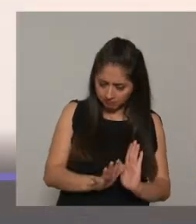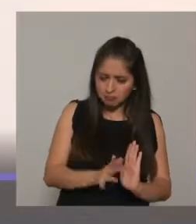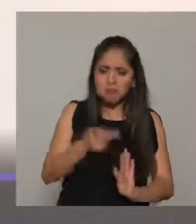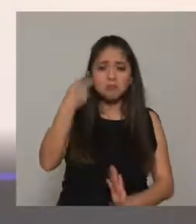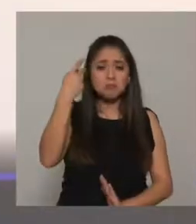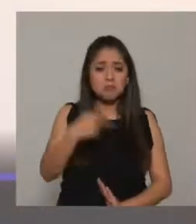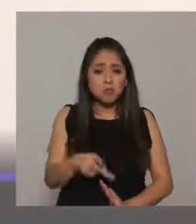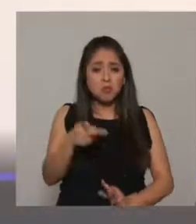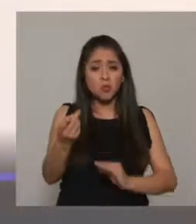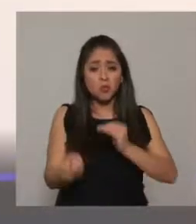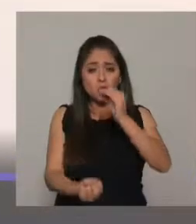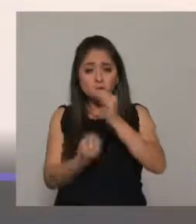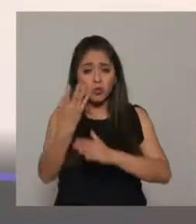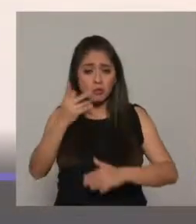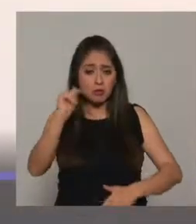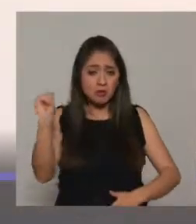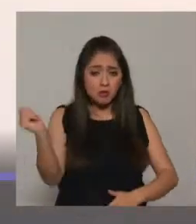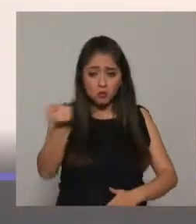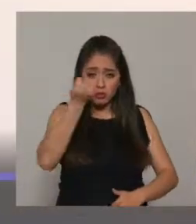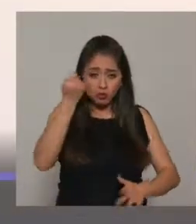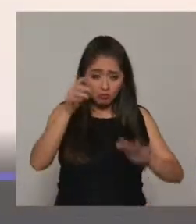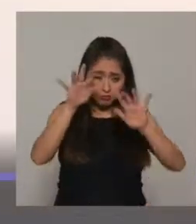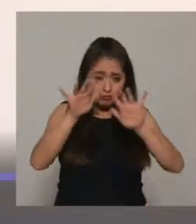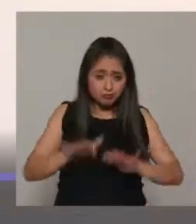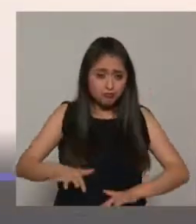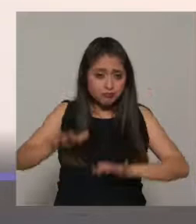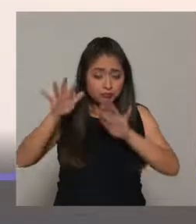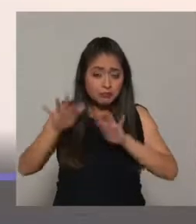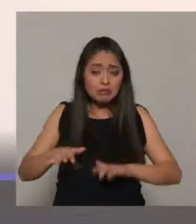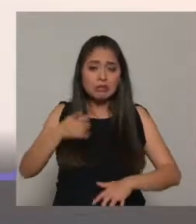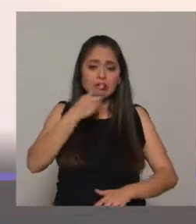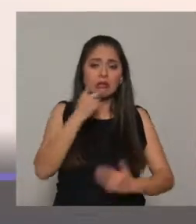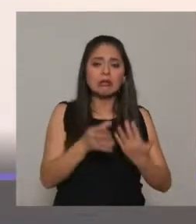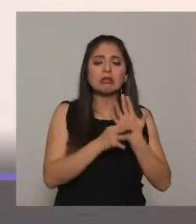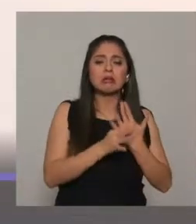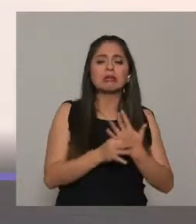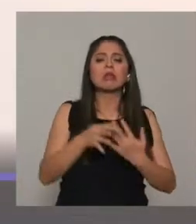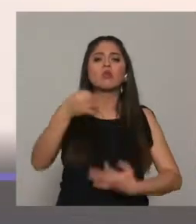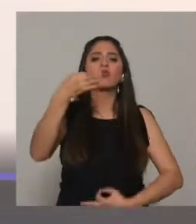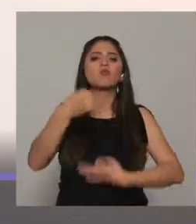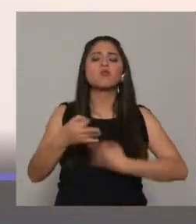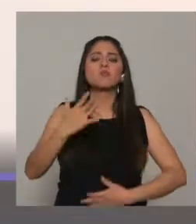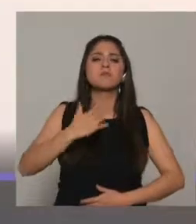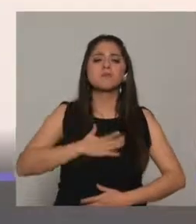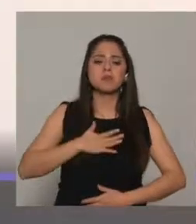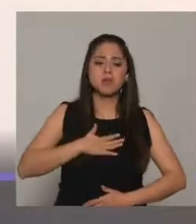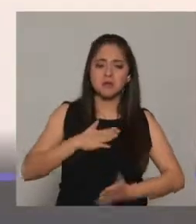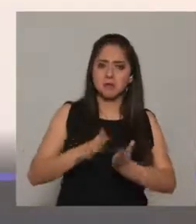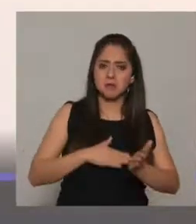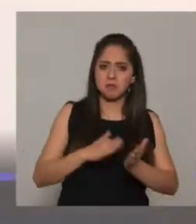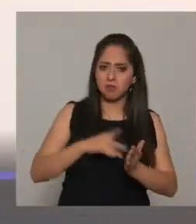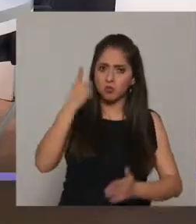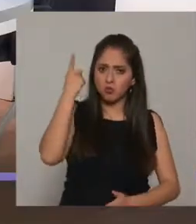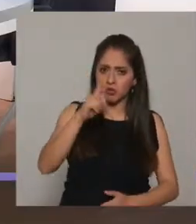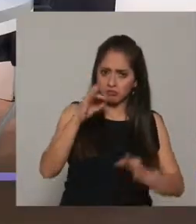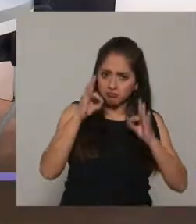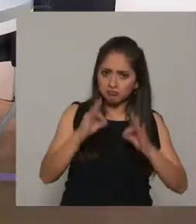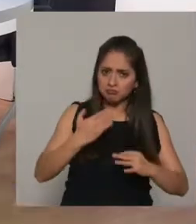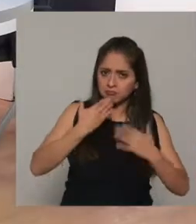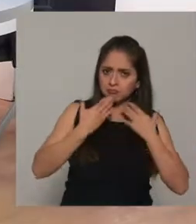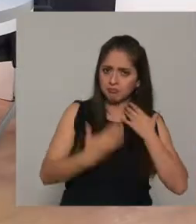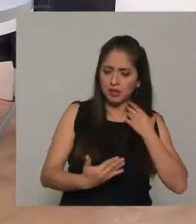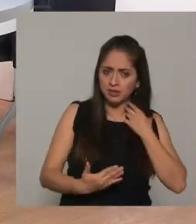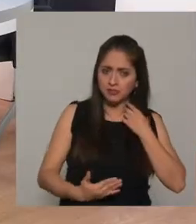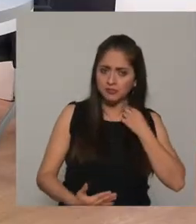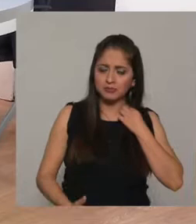a ser este procedimiento para que la gente tenga total certeza jurídica de su documentación? Mira, Mariana, aquí el